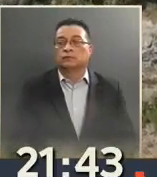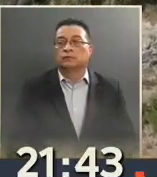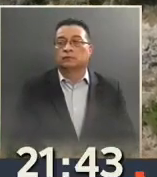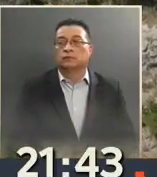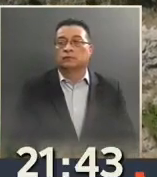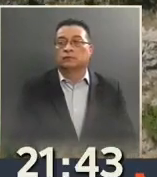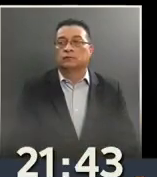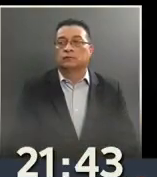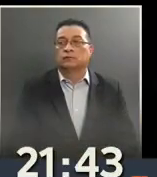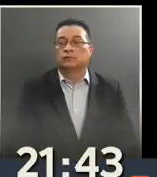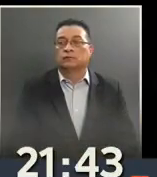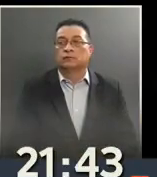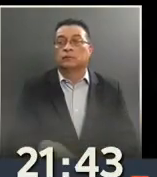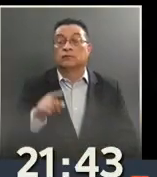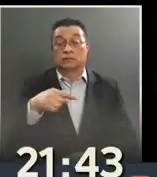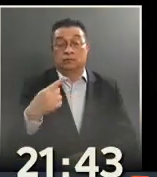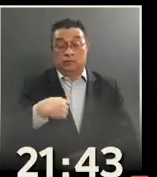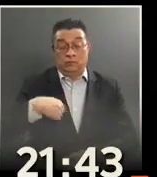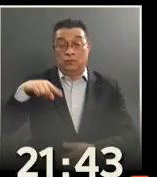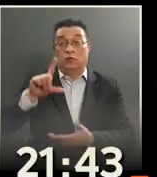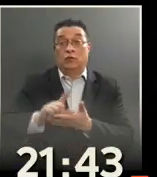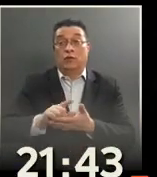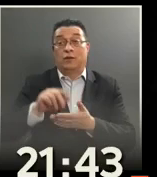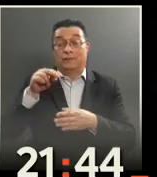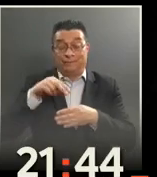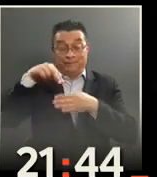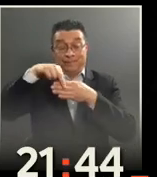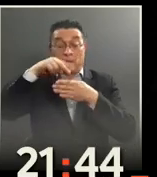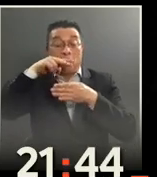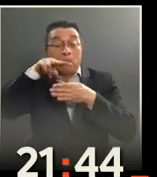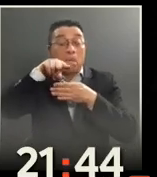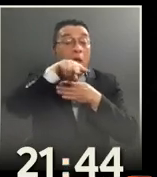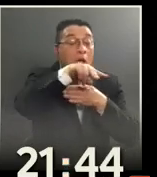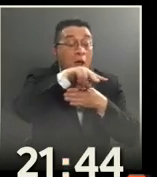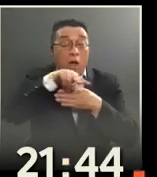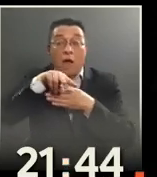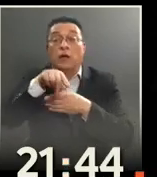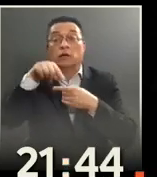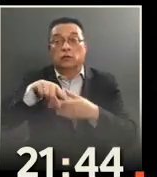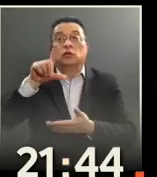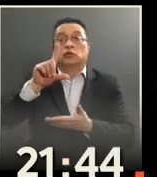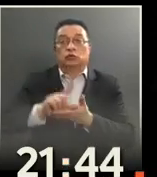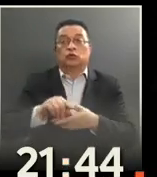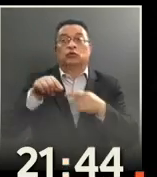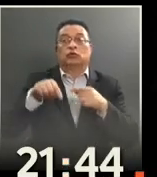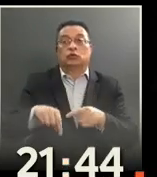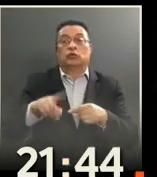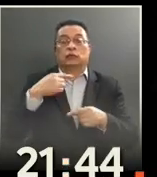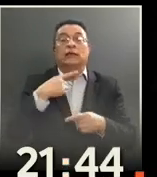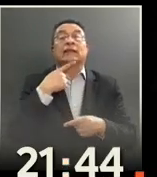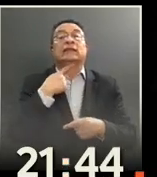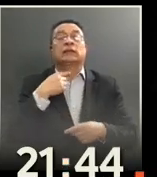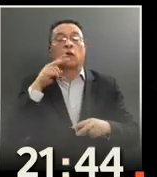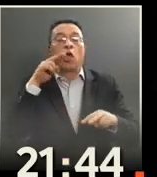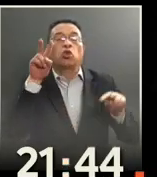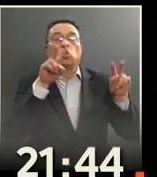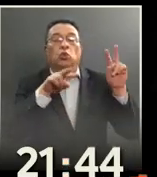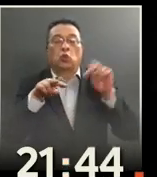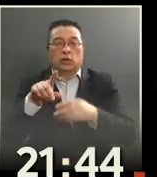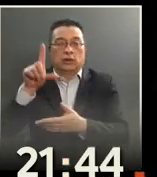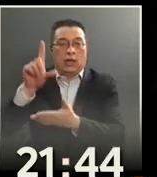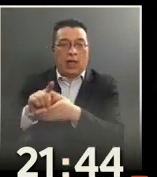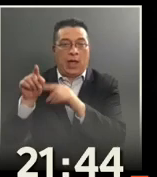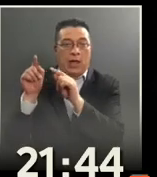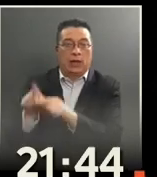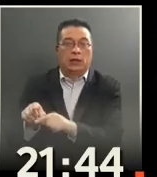El sector donde estábamos nosotros, en ese mirador, es una zona que quedó designada como de interés turístico. Por lo tanto,